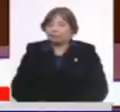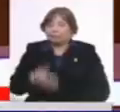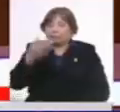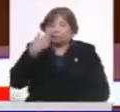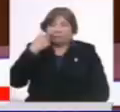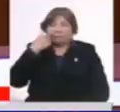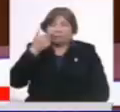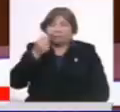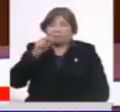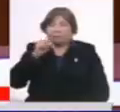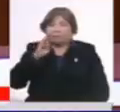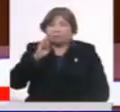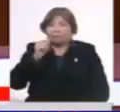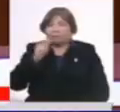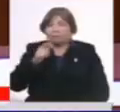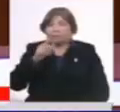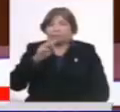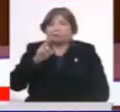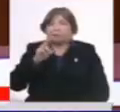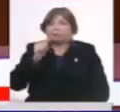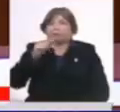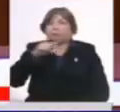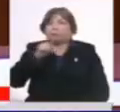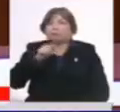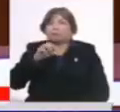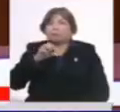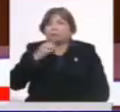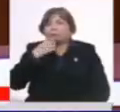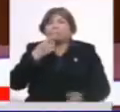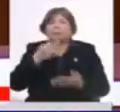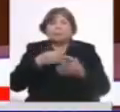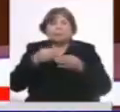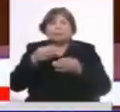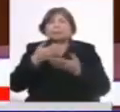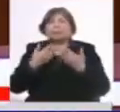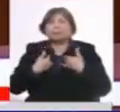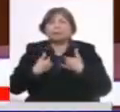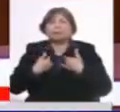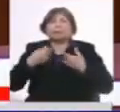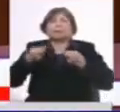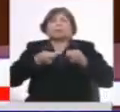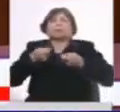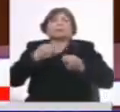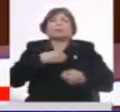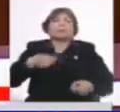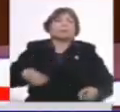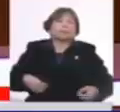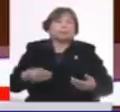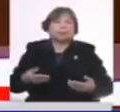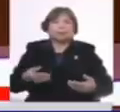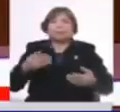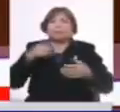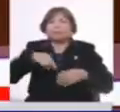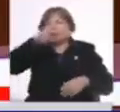Premier Aníbal Torres Vázquez, ¿qué explicaciones tiene el Ejecutivo